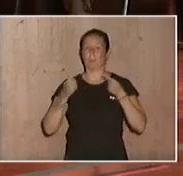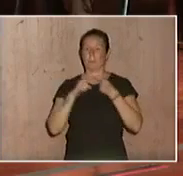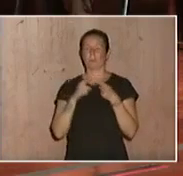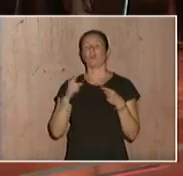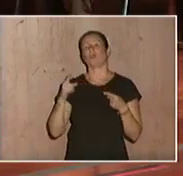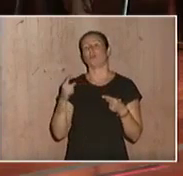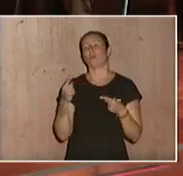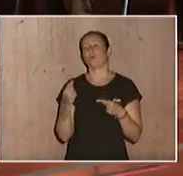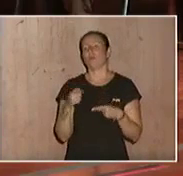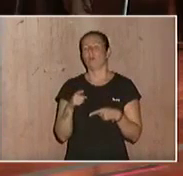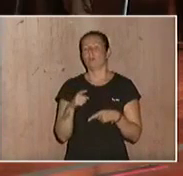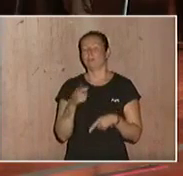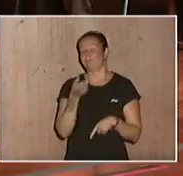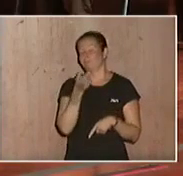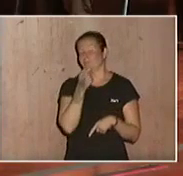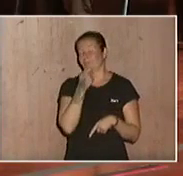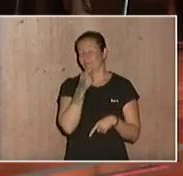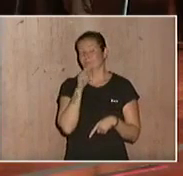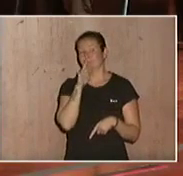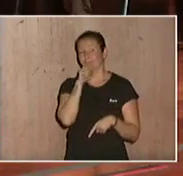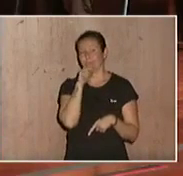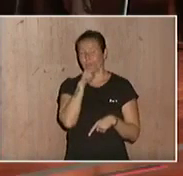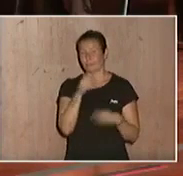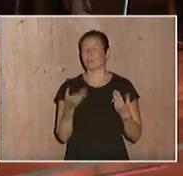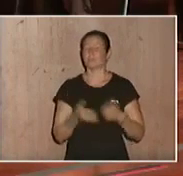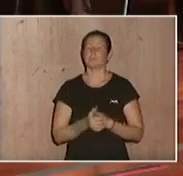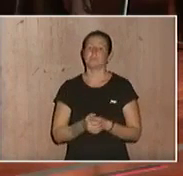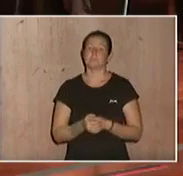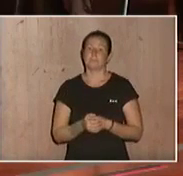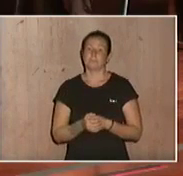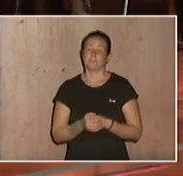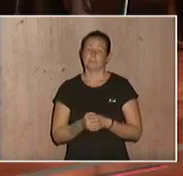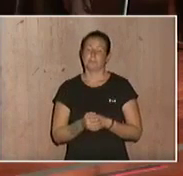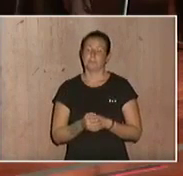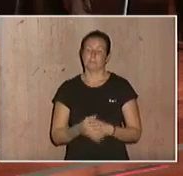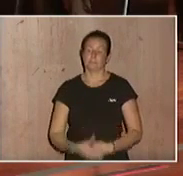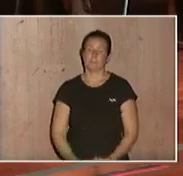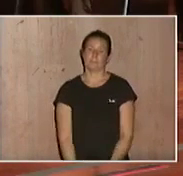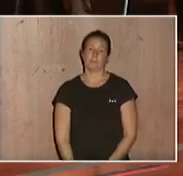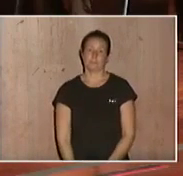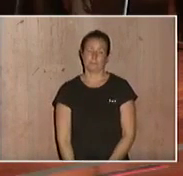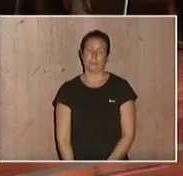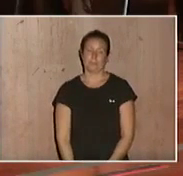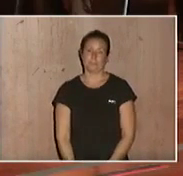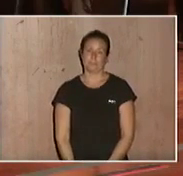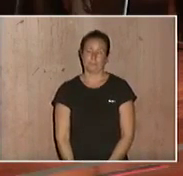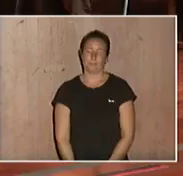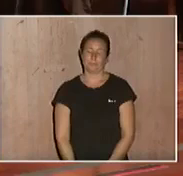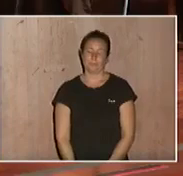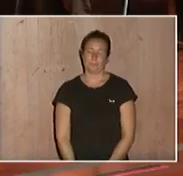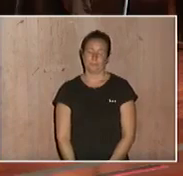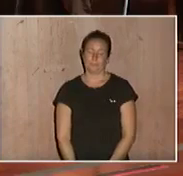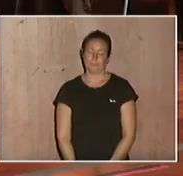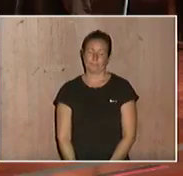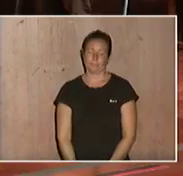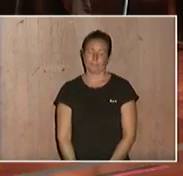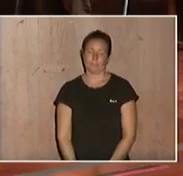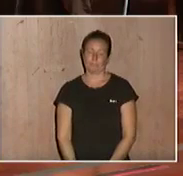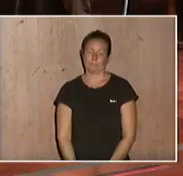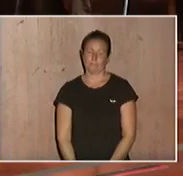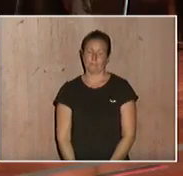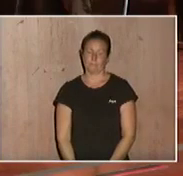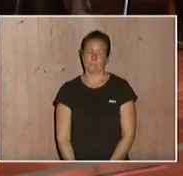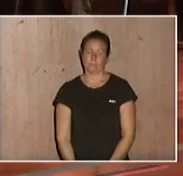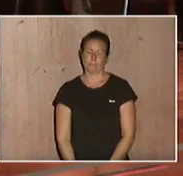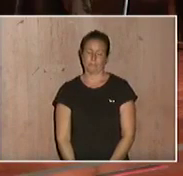divide when there isn't enough, from Aristotle, the Talmud and Maimonides, to the axiomatic of resource